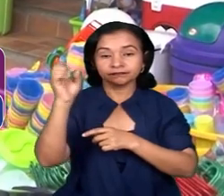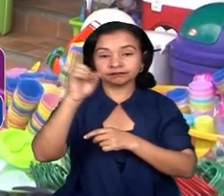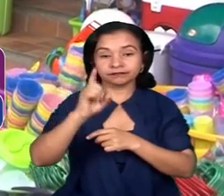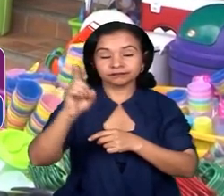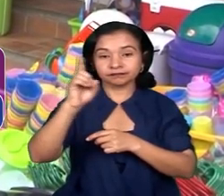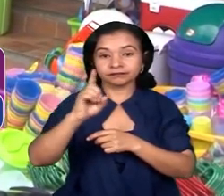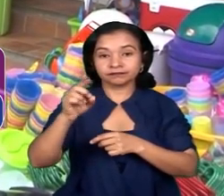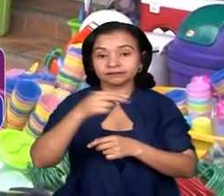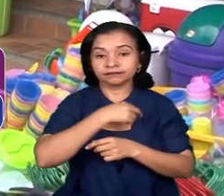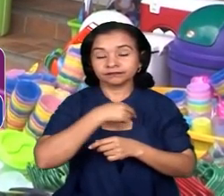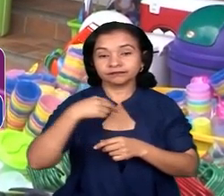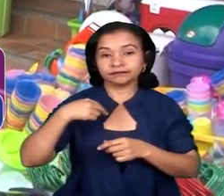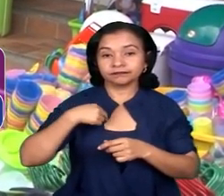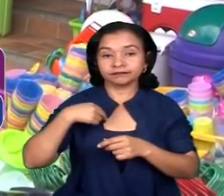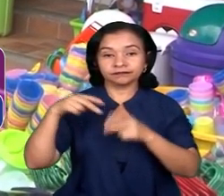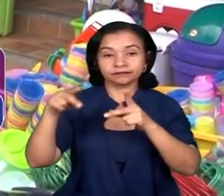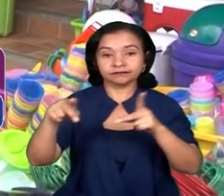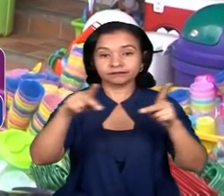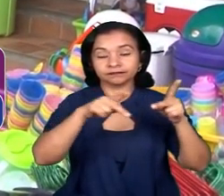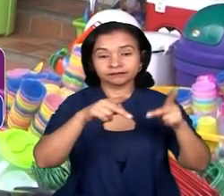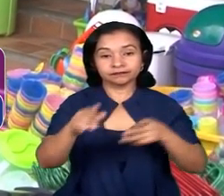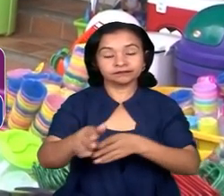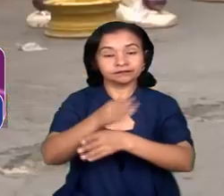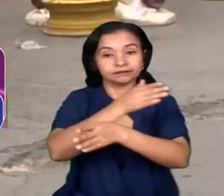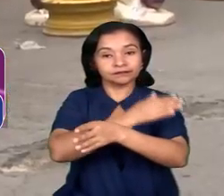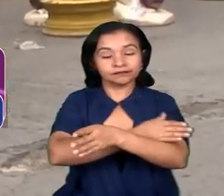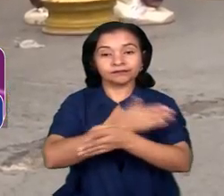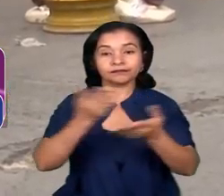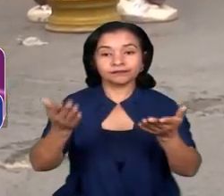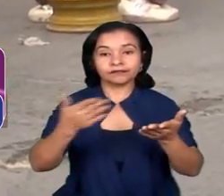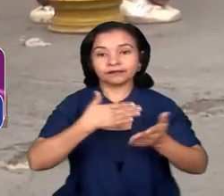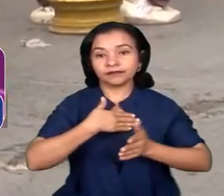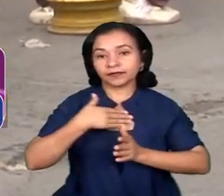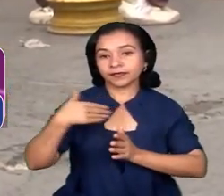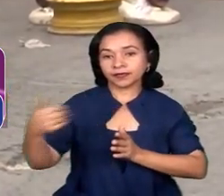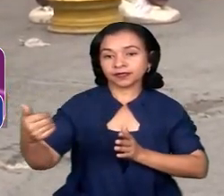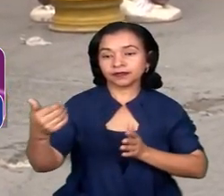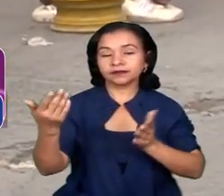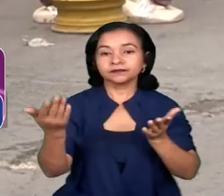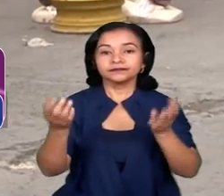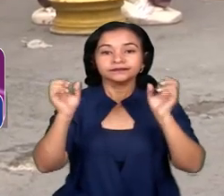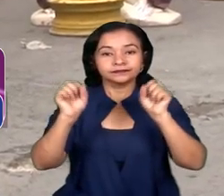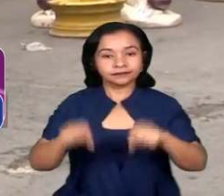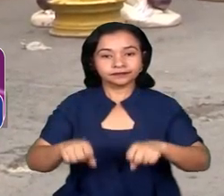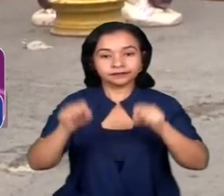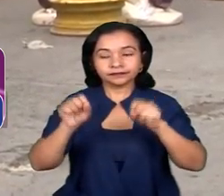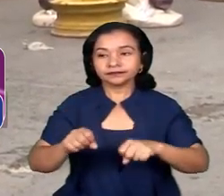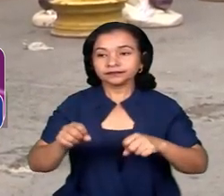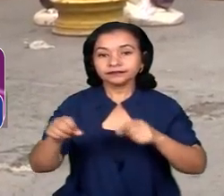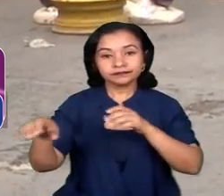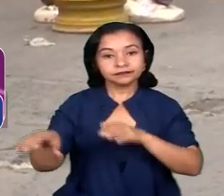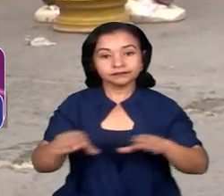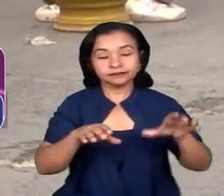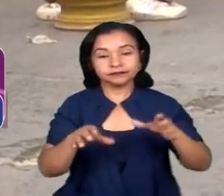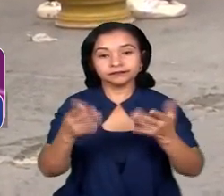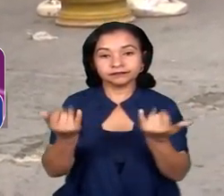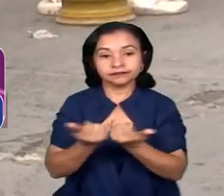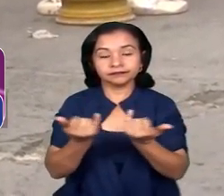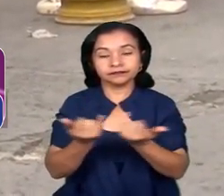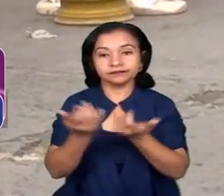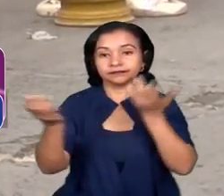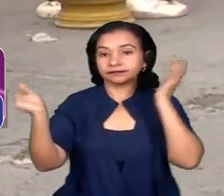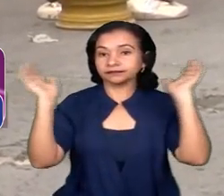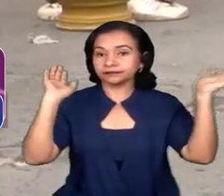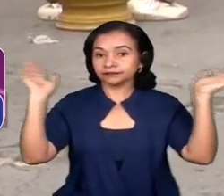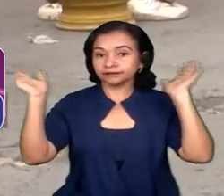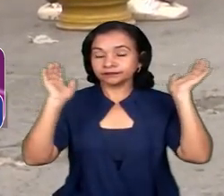ver con lo que pasamos el anterior, creo que hay un mejor se activó la población,